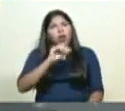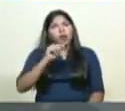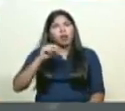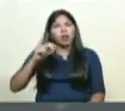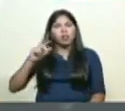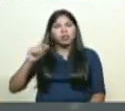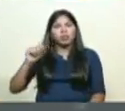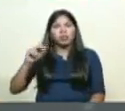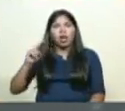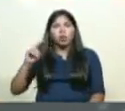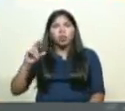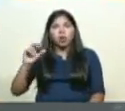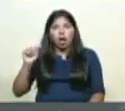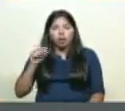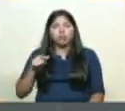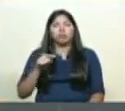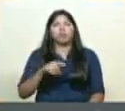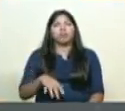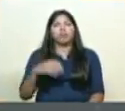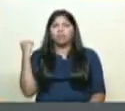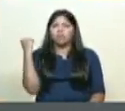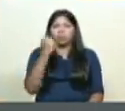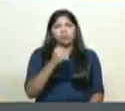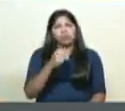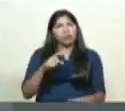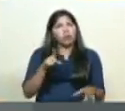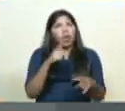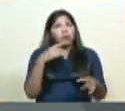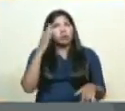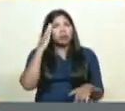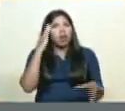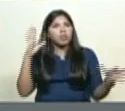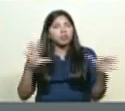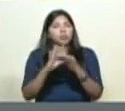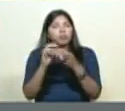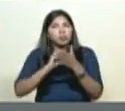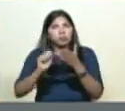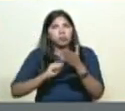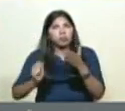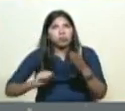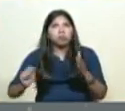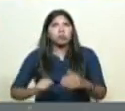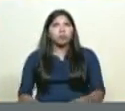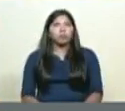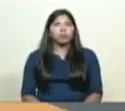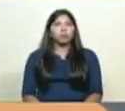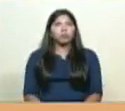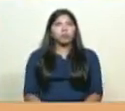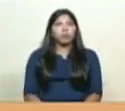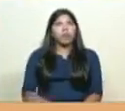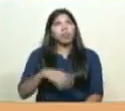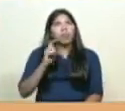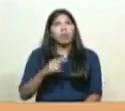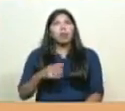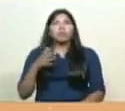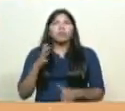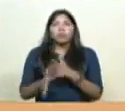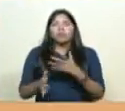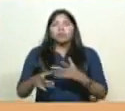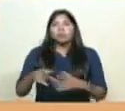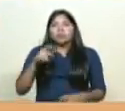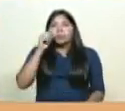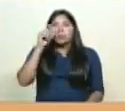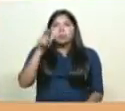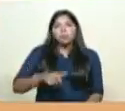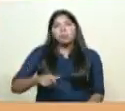querido, digamos, generar algún tipo de héroes, digamos, de laboratorio, ¿no? Por